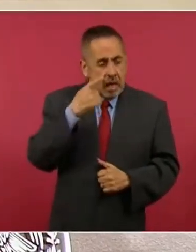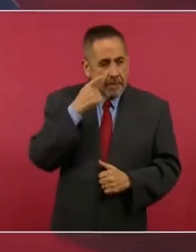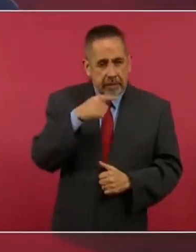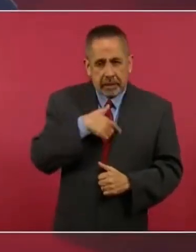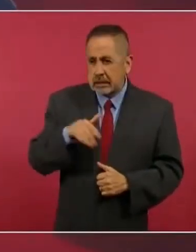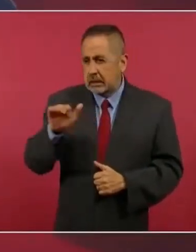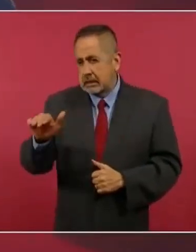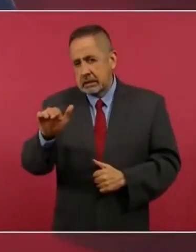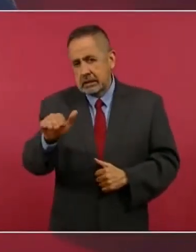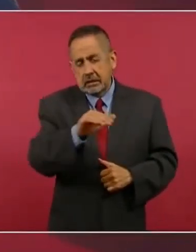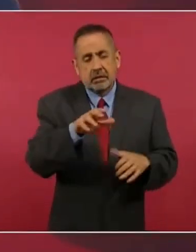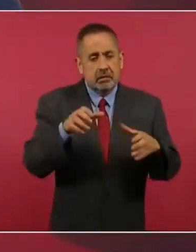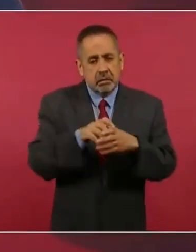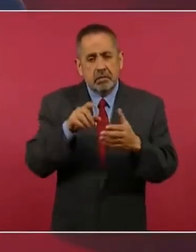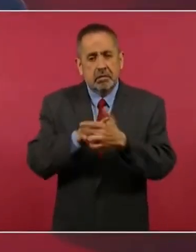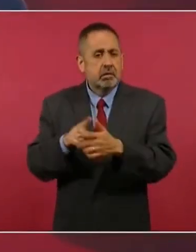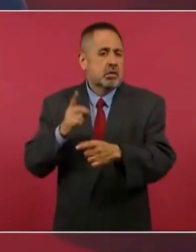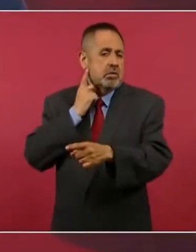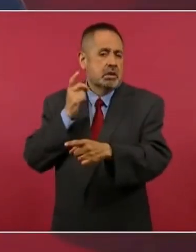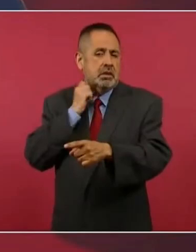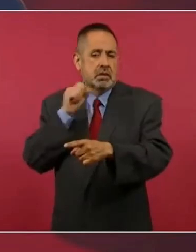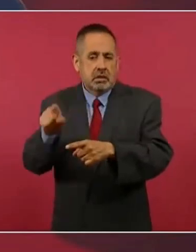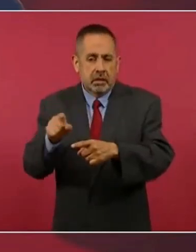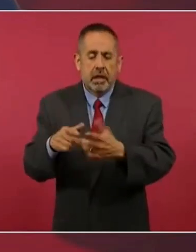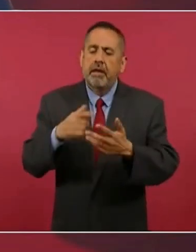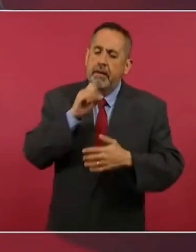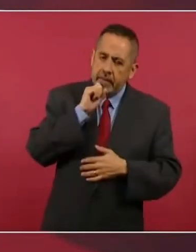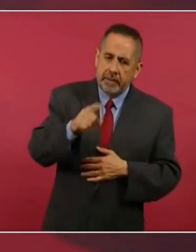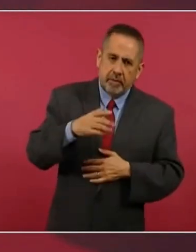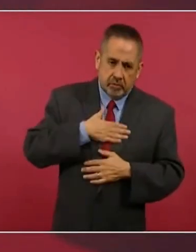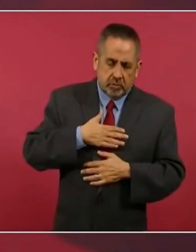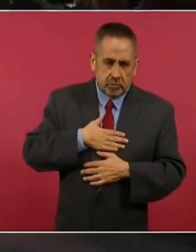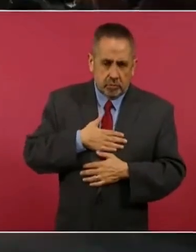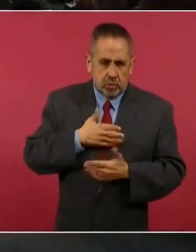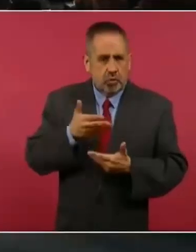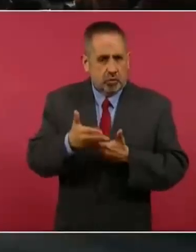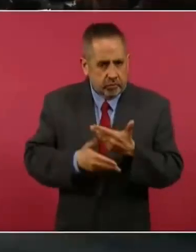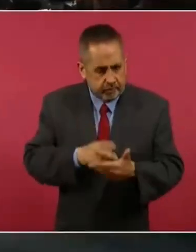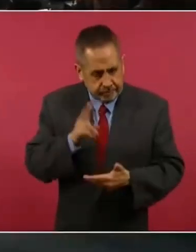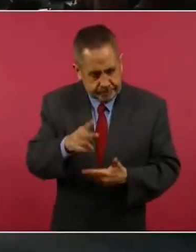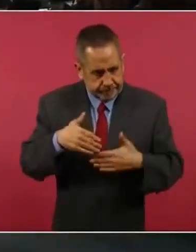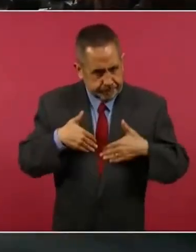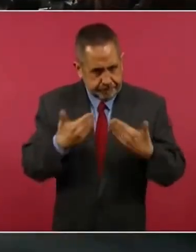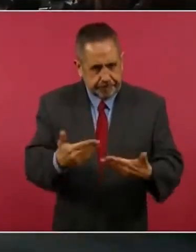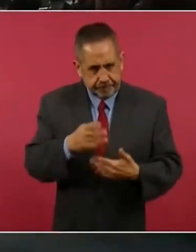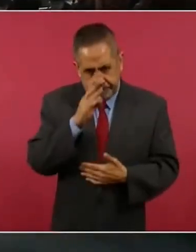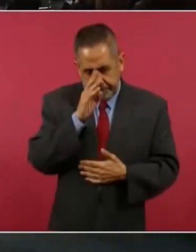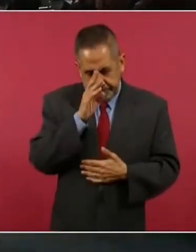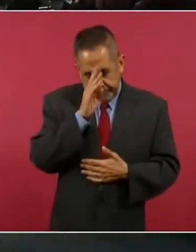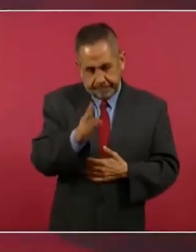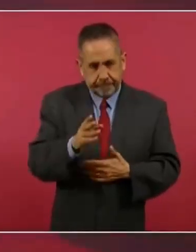instancias legislativas y resolverlo, aunque también le quiero decir con toda franqueza,